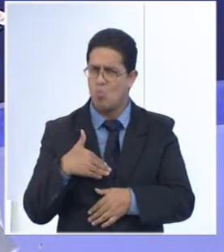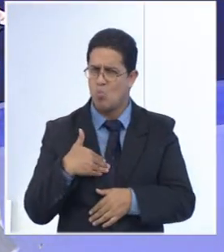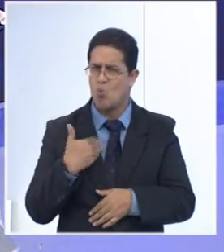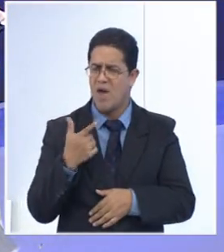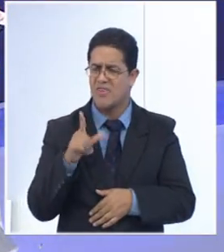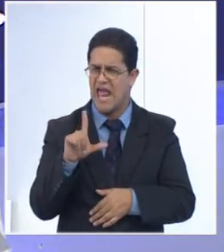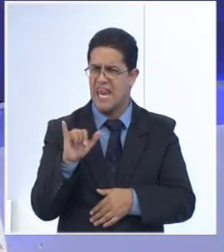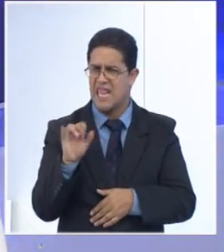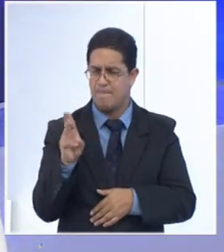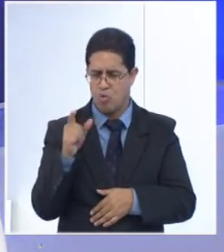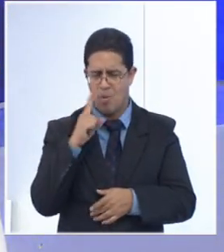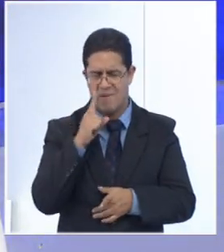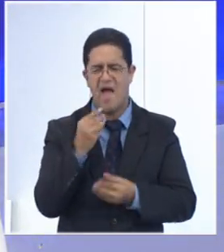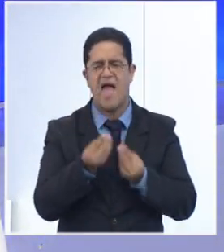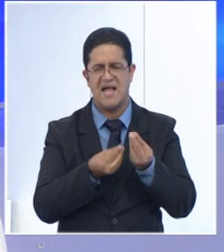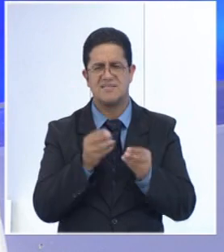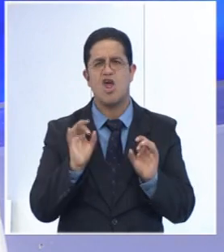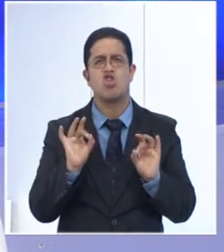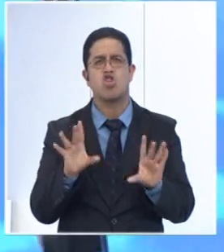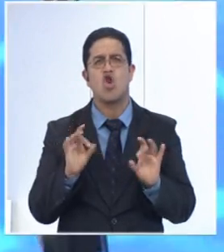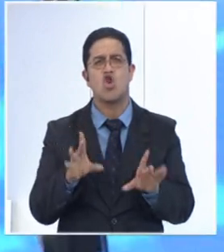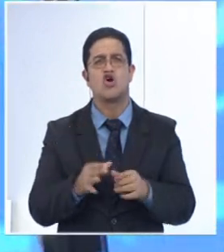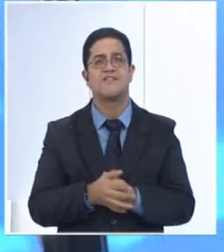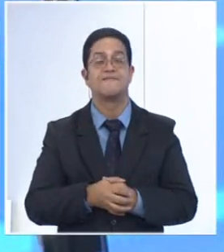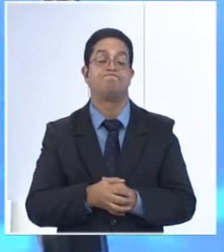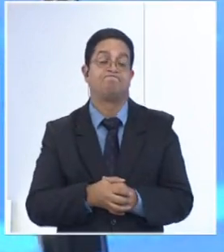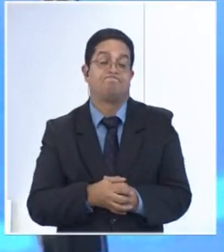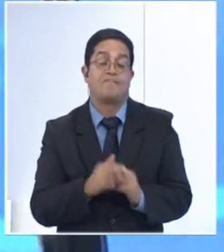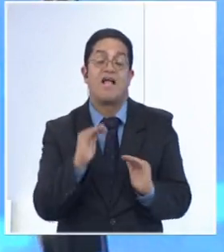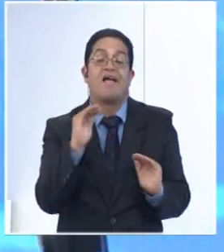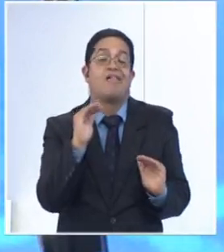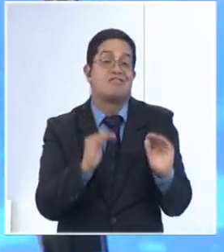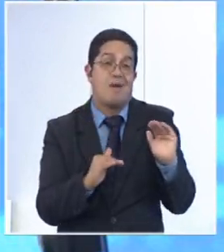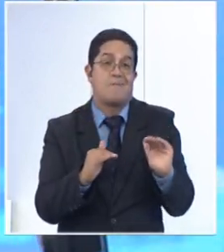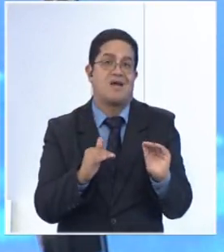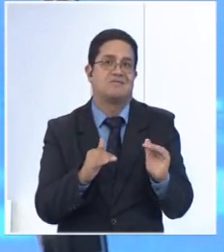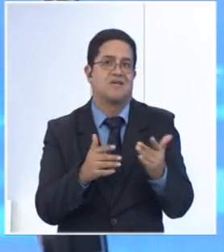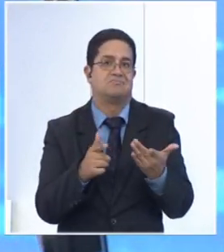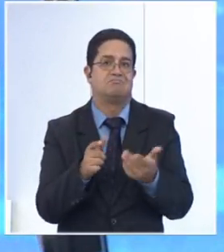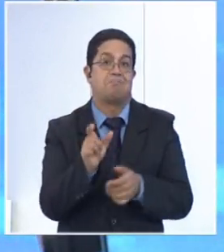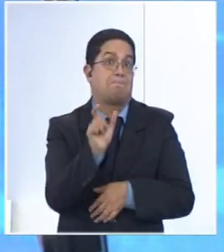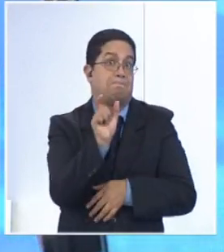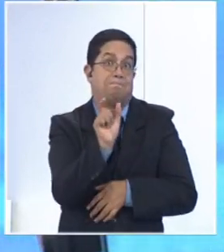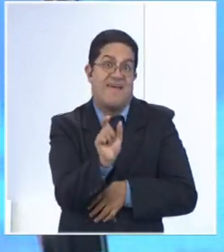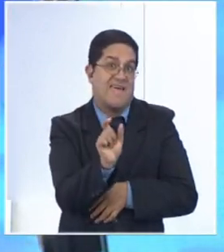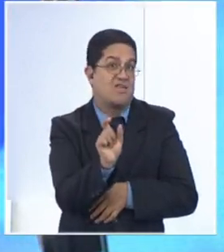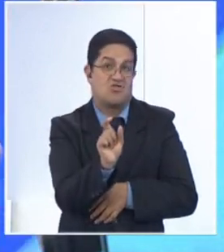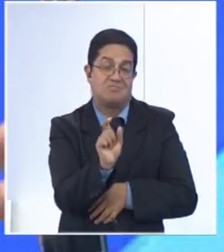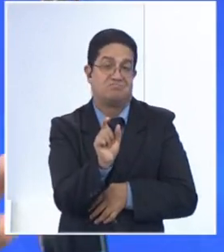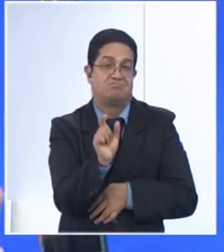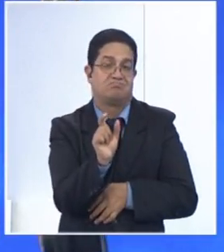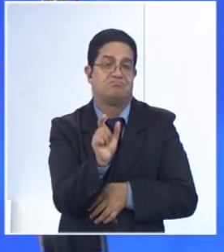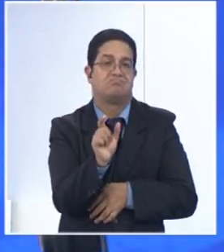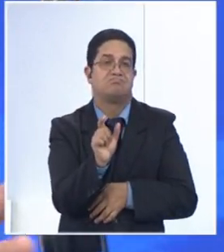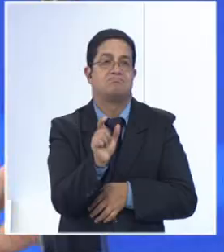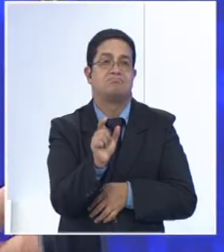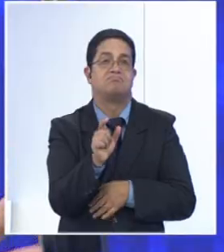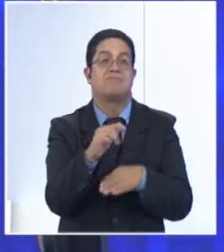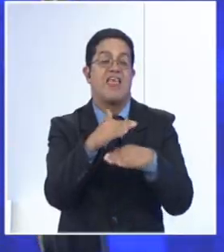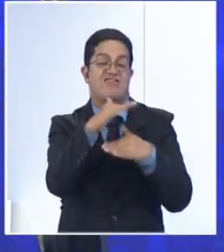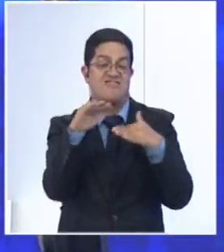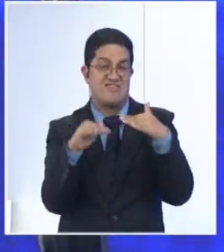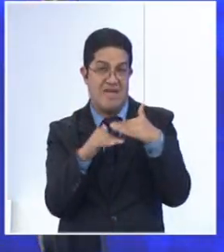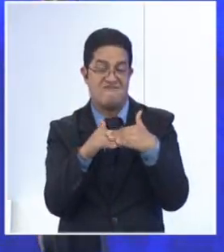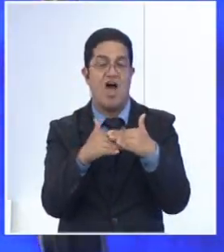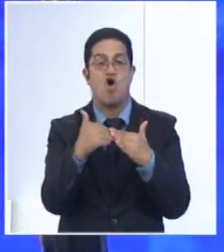un dolor de espalda. A ver, depende, bueno, el tamaño no es pequeño, generalmente el lipoma es subcutáneo, no debería tener